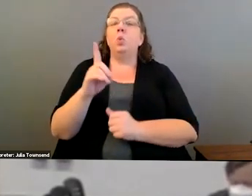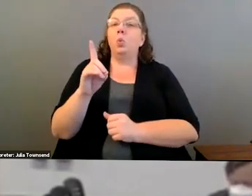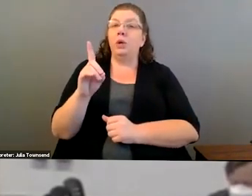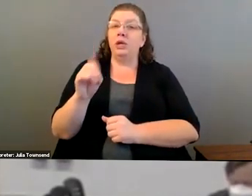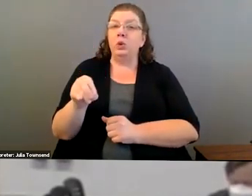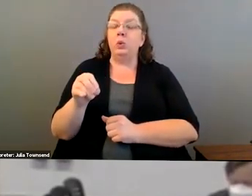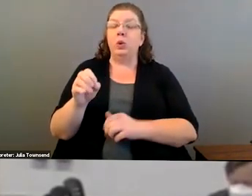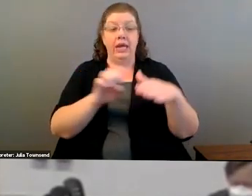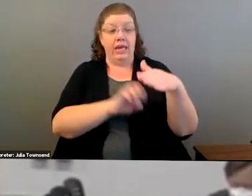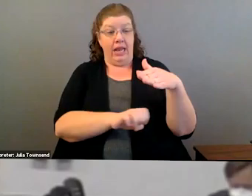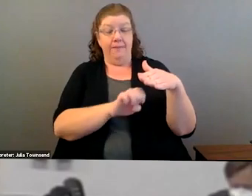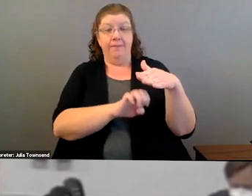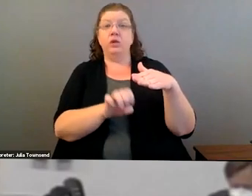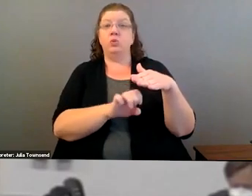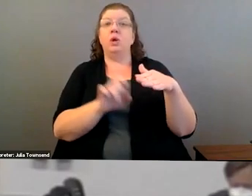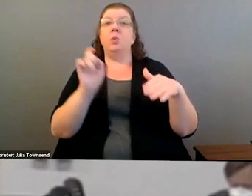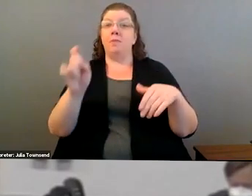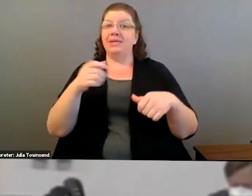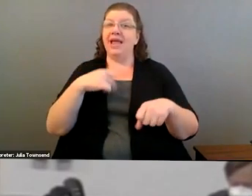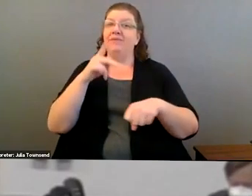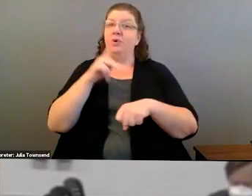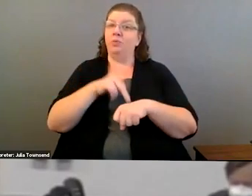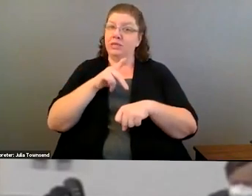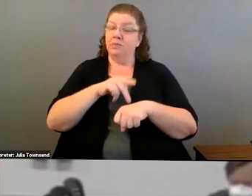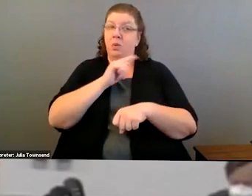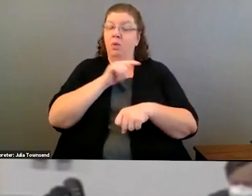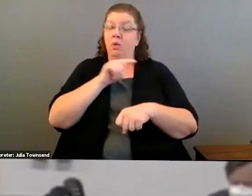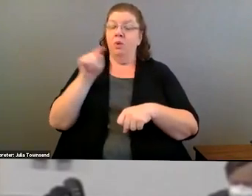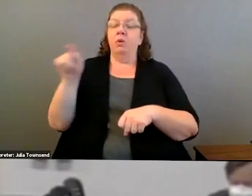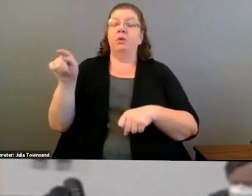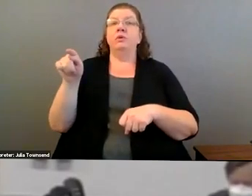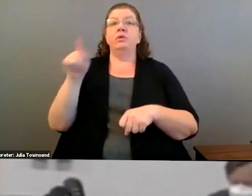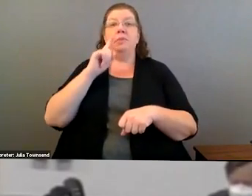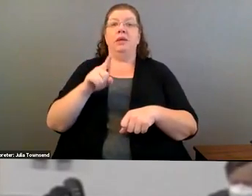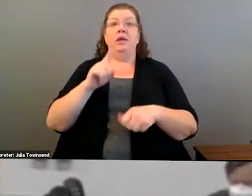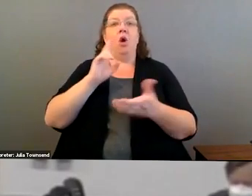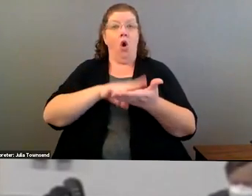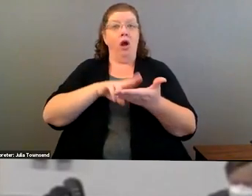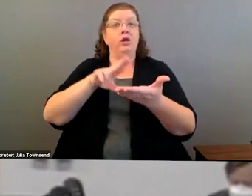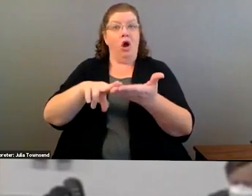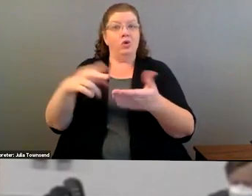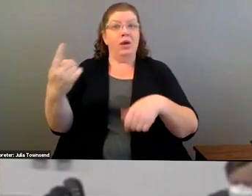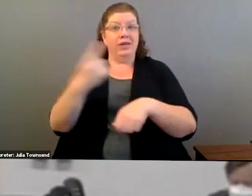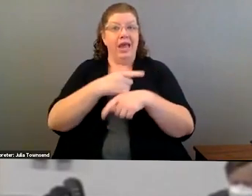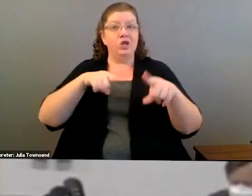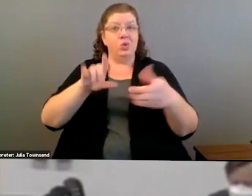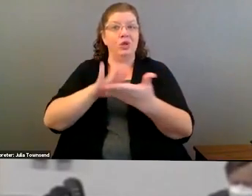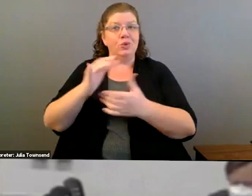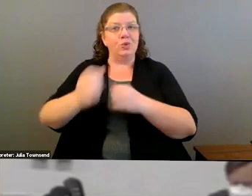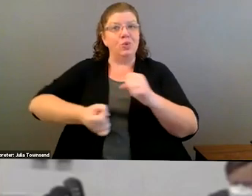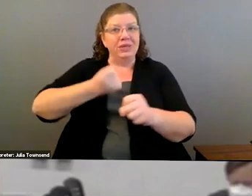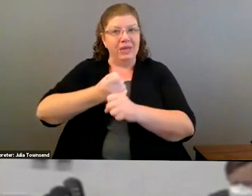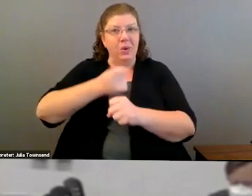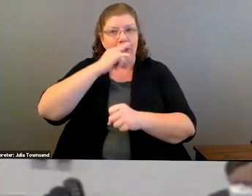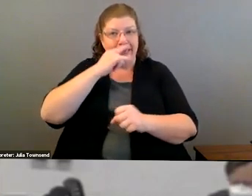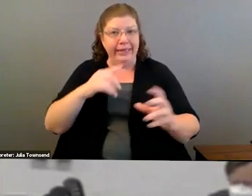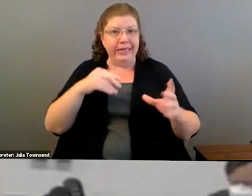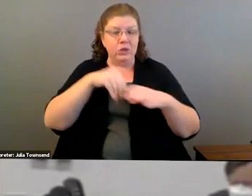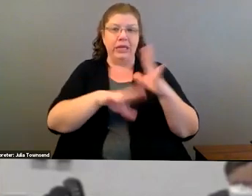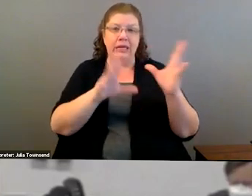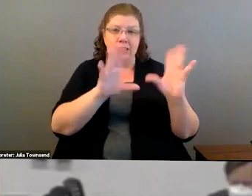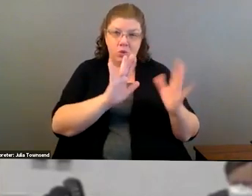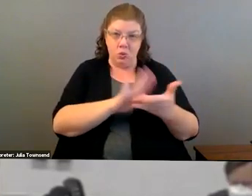a nivel primaria necesitamos a nuestros directores para que estén en contrato durante el año escolar cuando los niños están